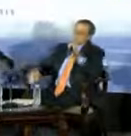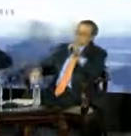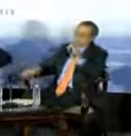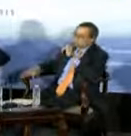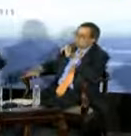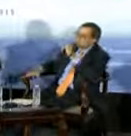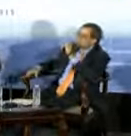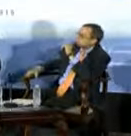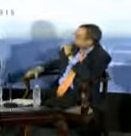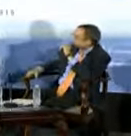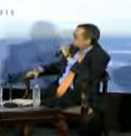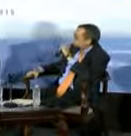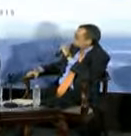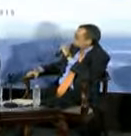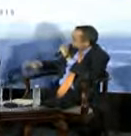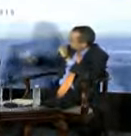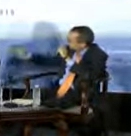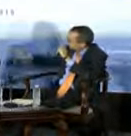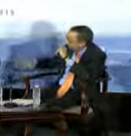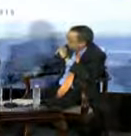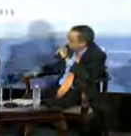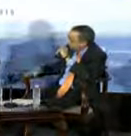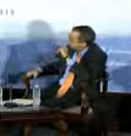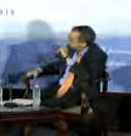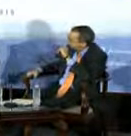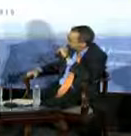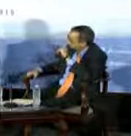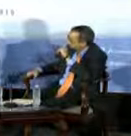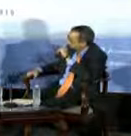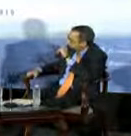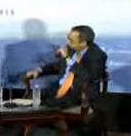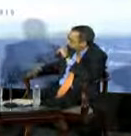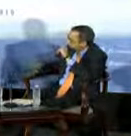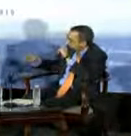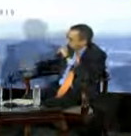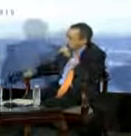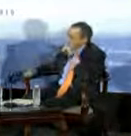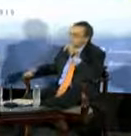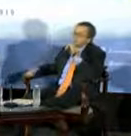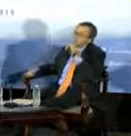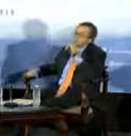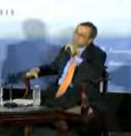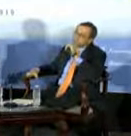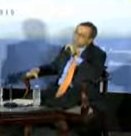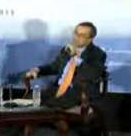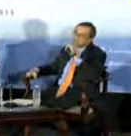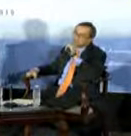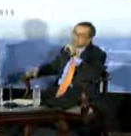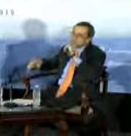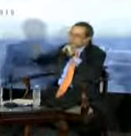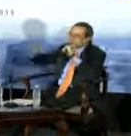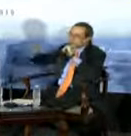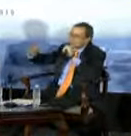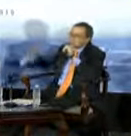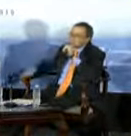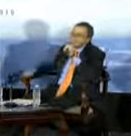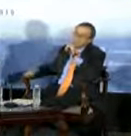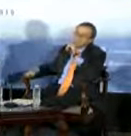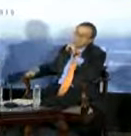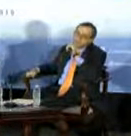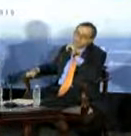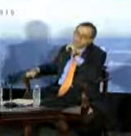favor. Muchas gracias, Leonardo. Senadora, desde luego, muchísimas gracias por habernos dado la oportunidad de participar, a mis colegas